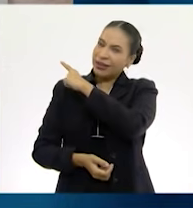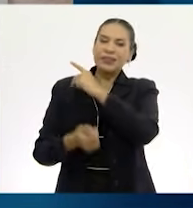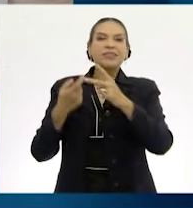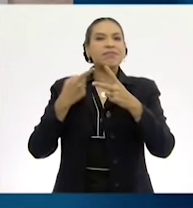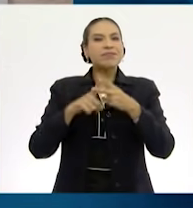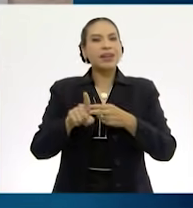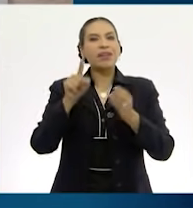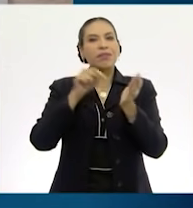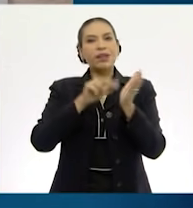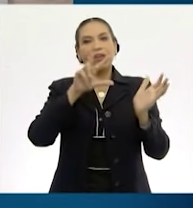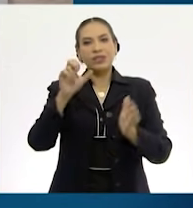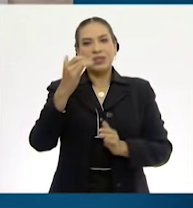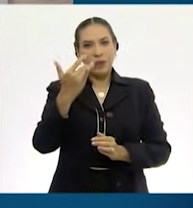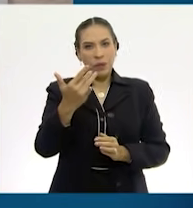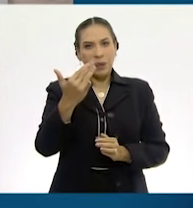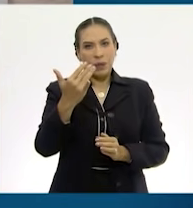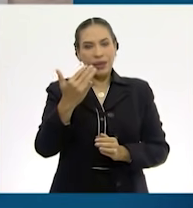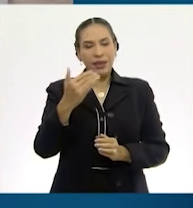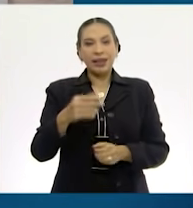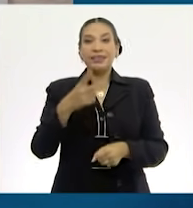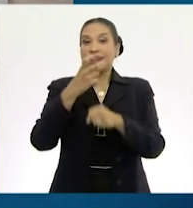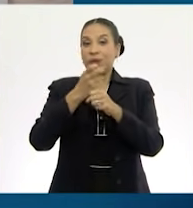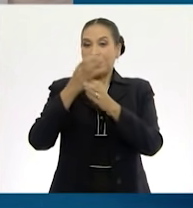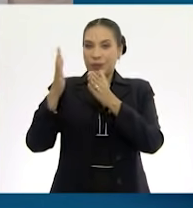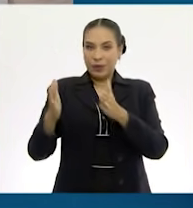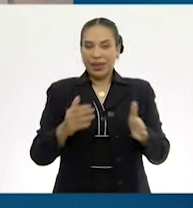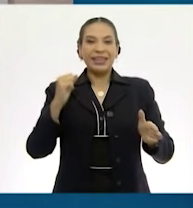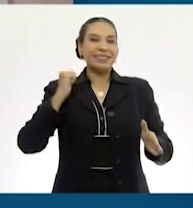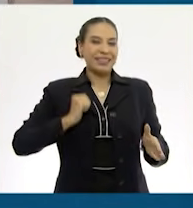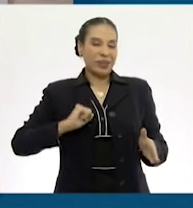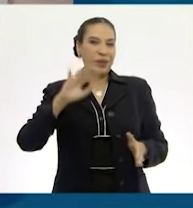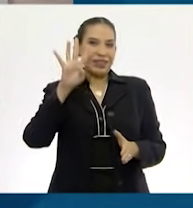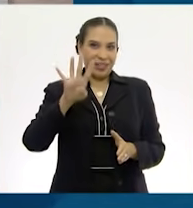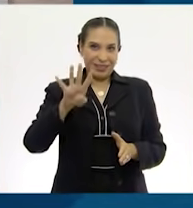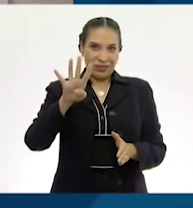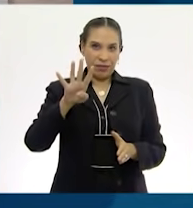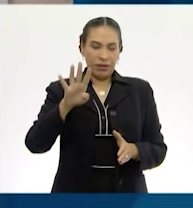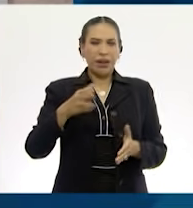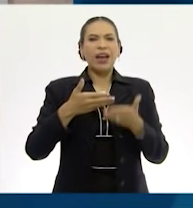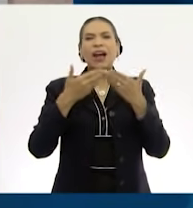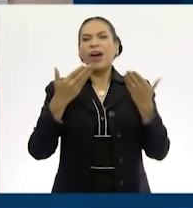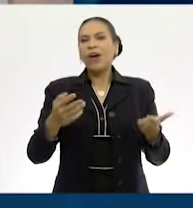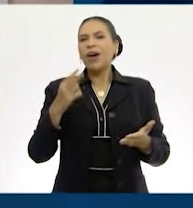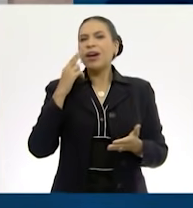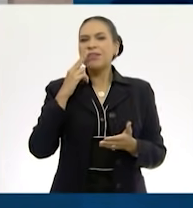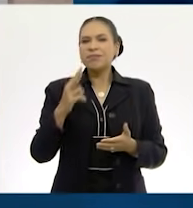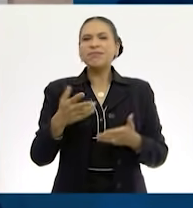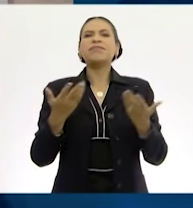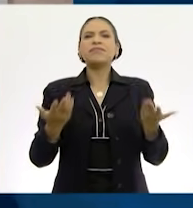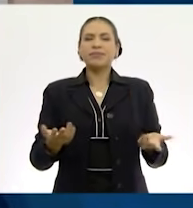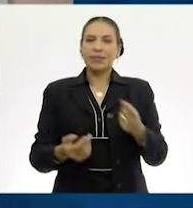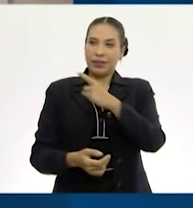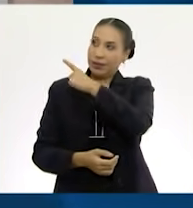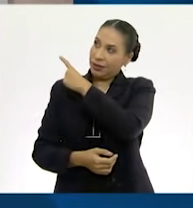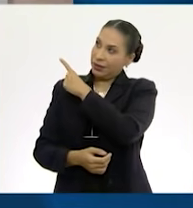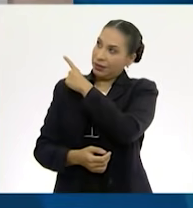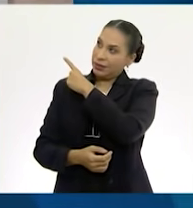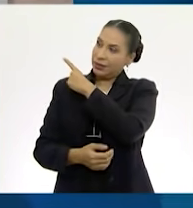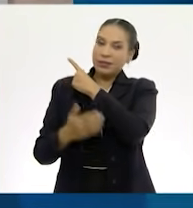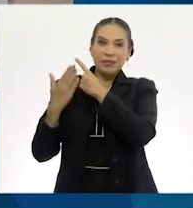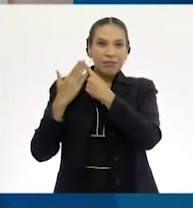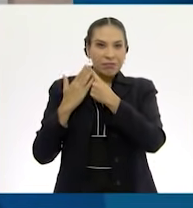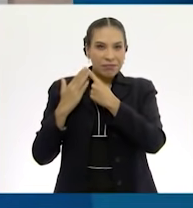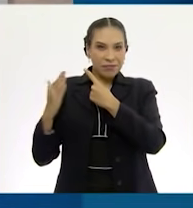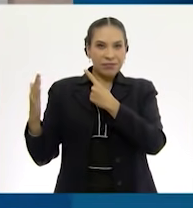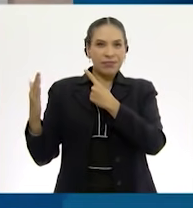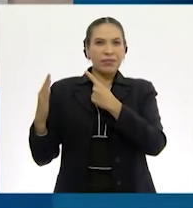empieza en 1850, que es la segunda mitad del siglo XIX. Vamos a ver que durante todo este periodo